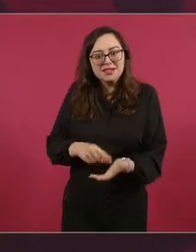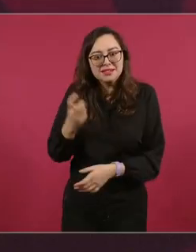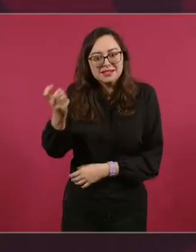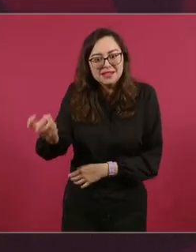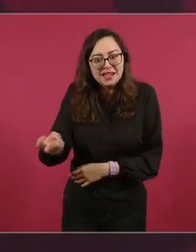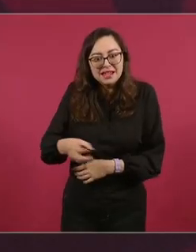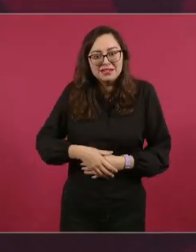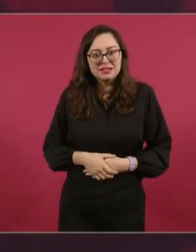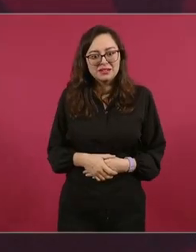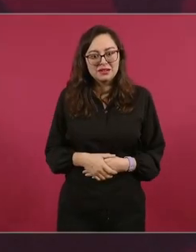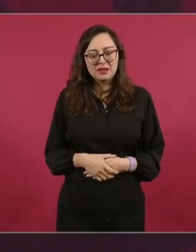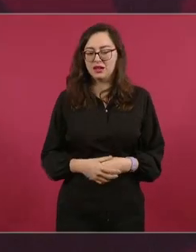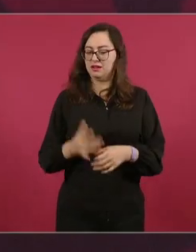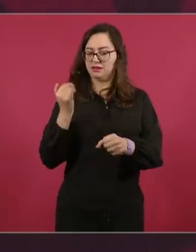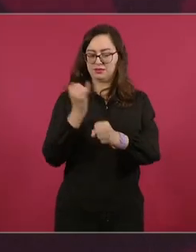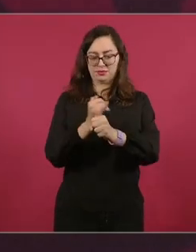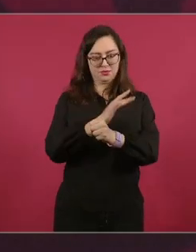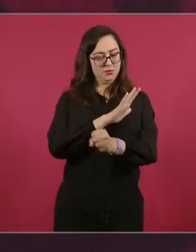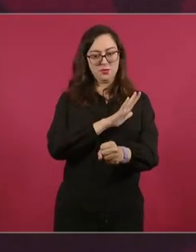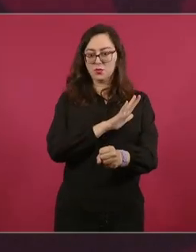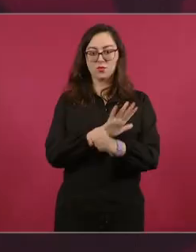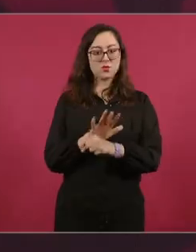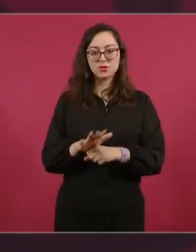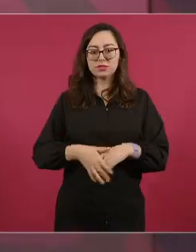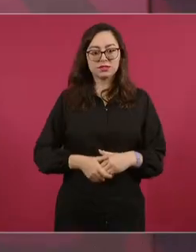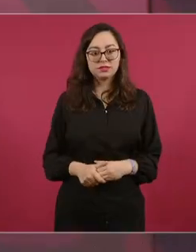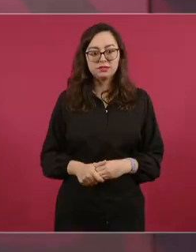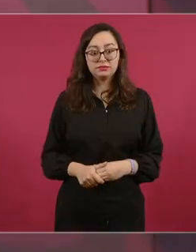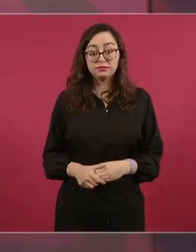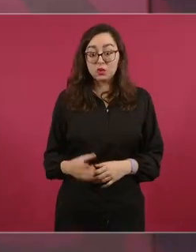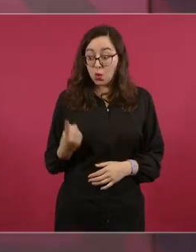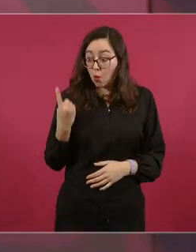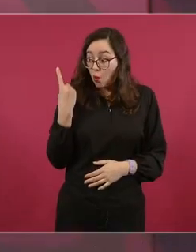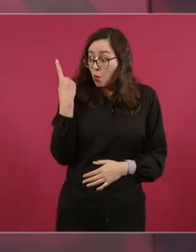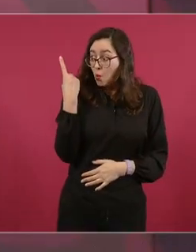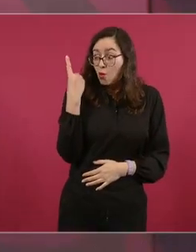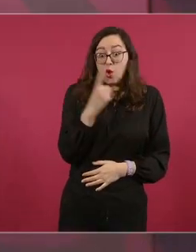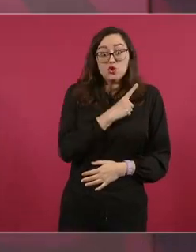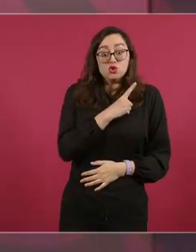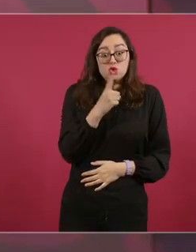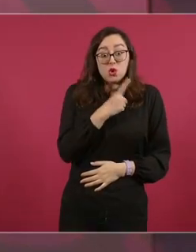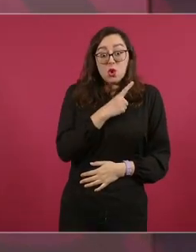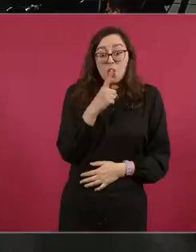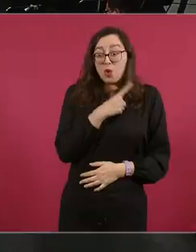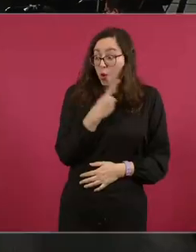¿Cuándo se había visto que un ministro,